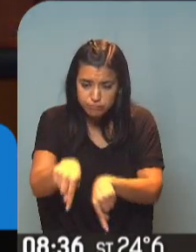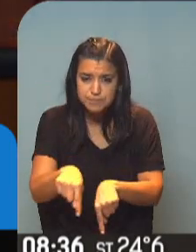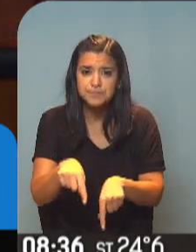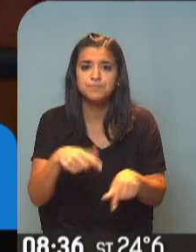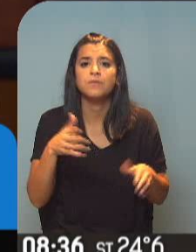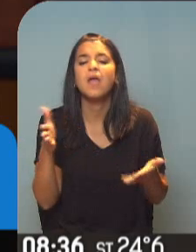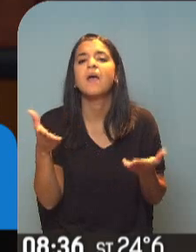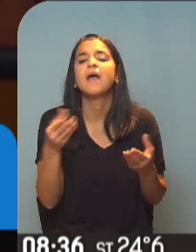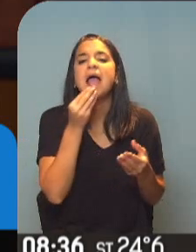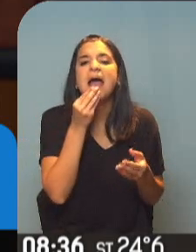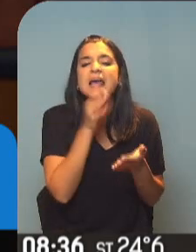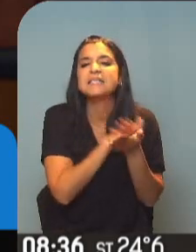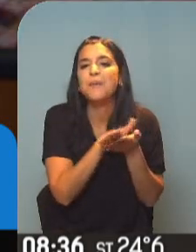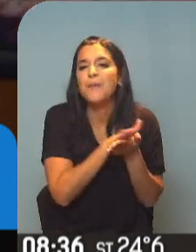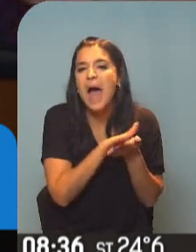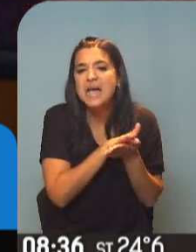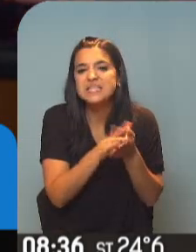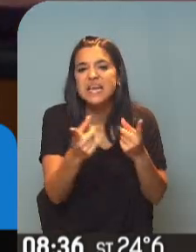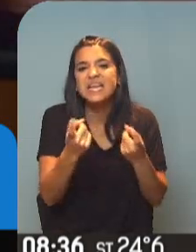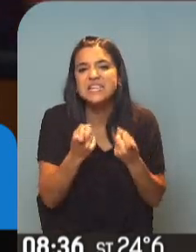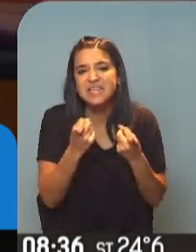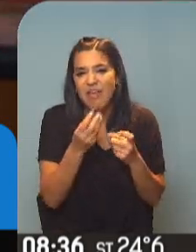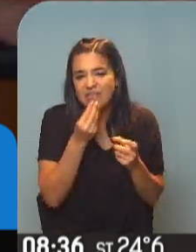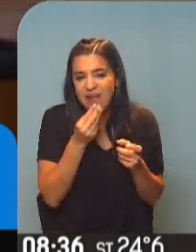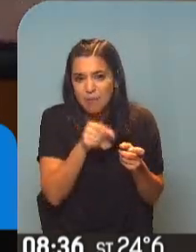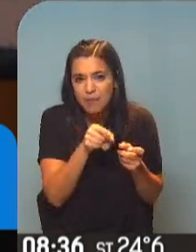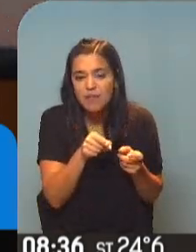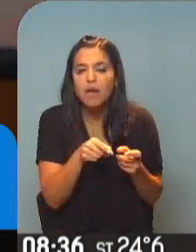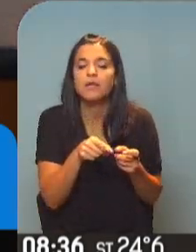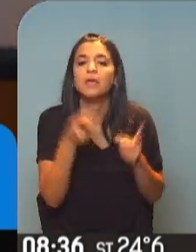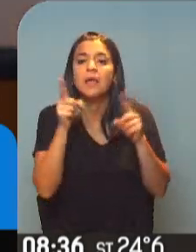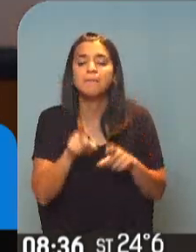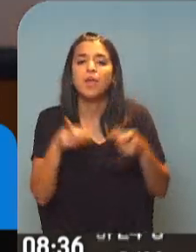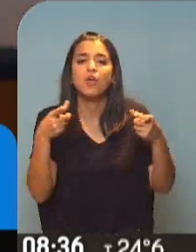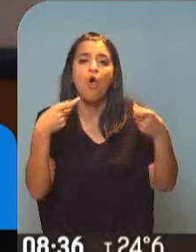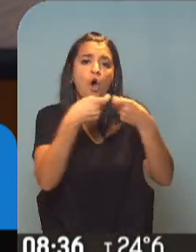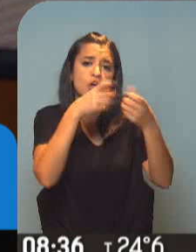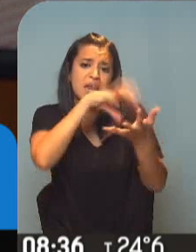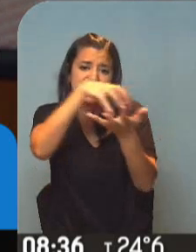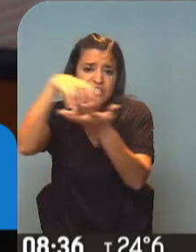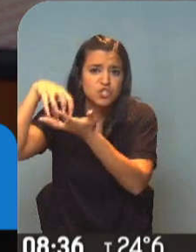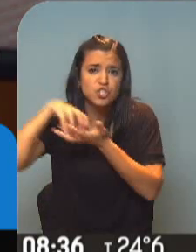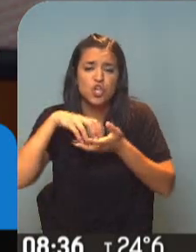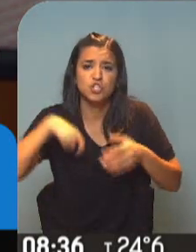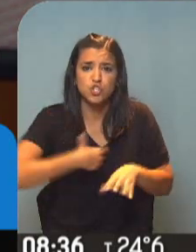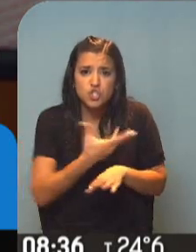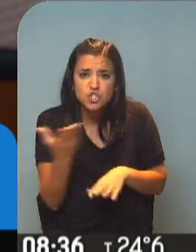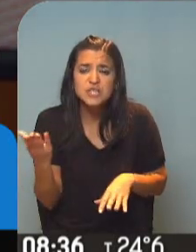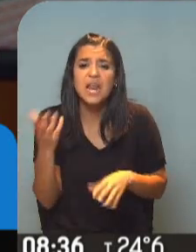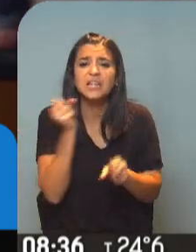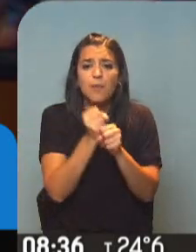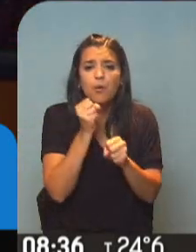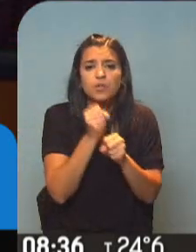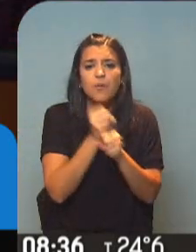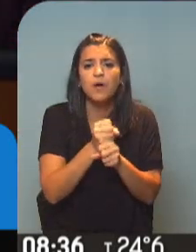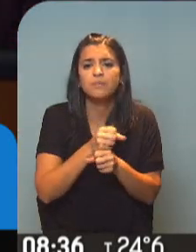canasta básica de necesidades alimenticias y con organizaciones sociales de diversa naturaleza estamos trabajando en el